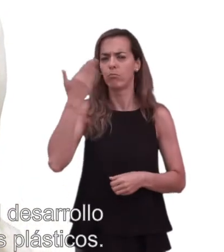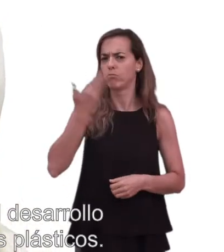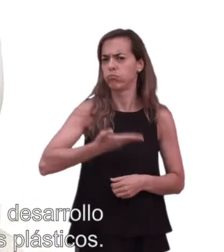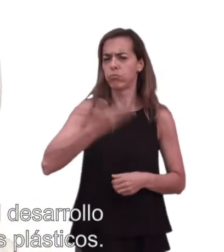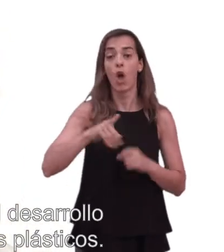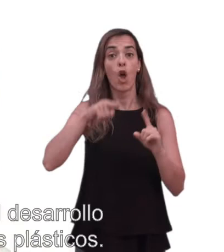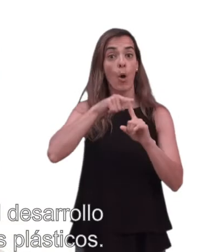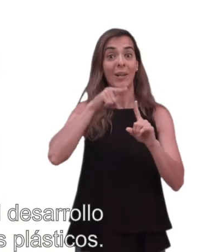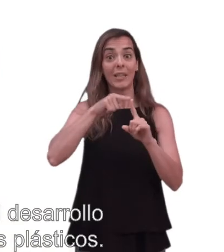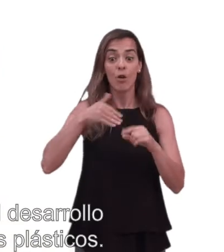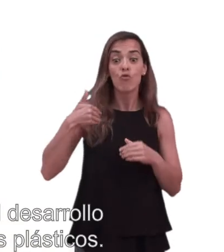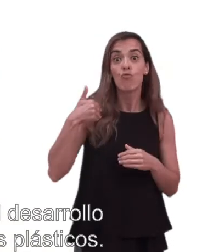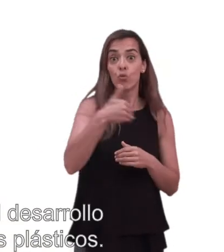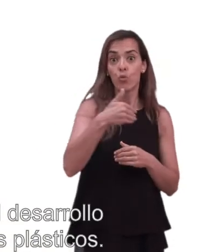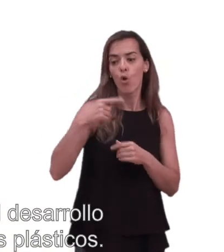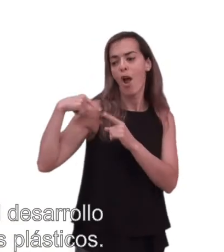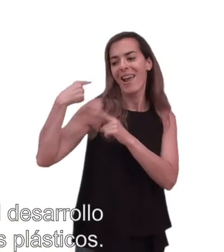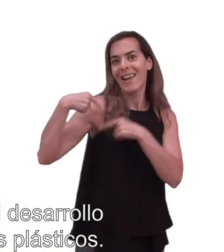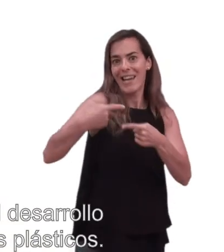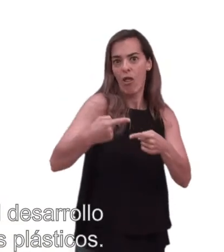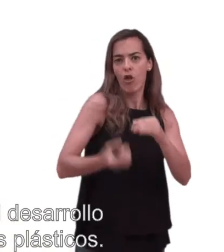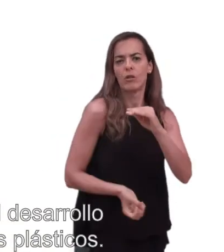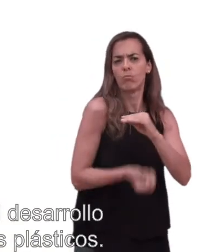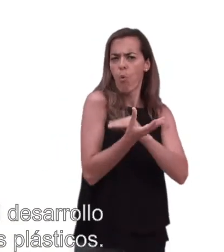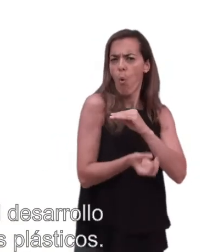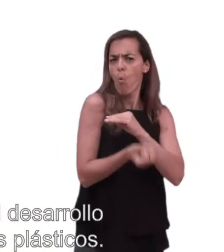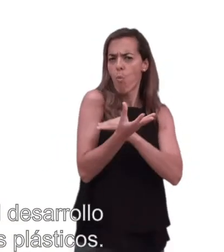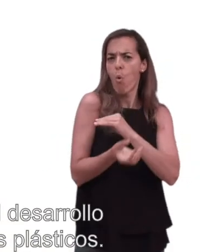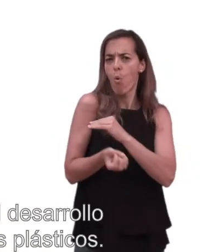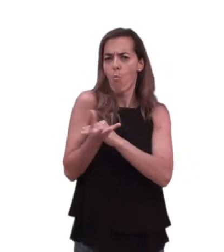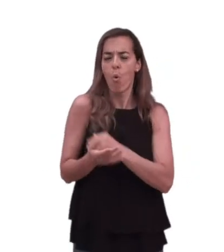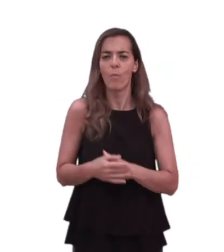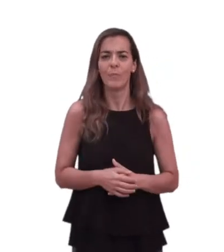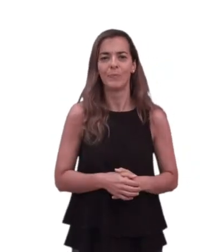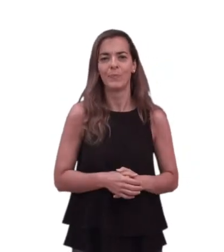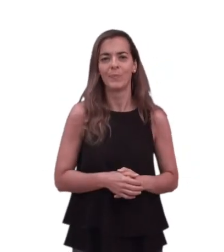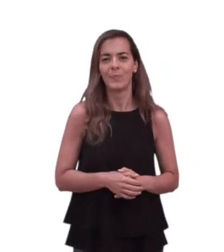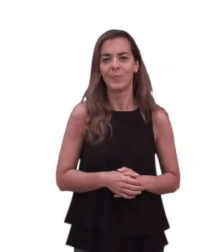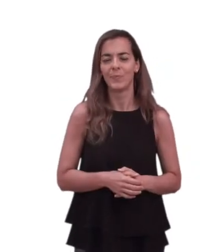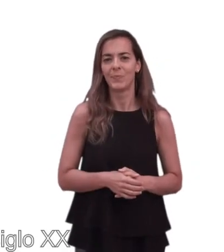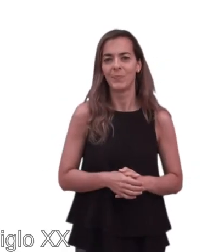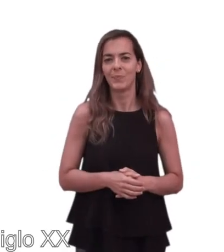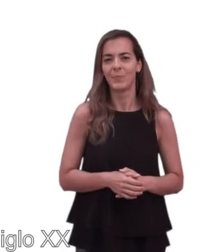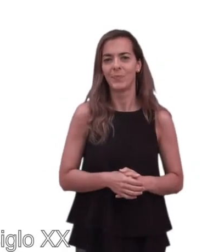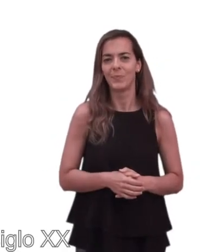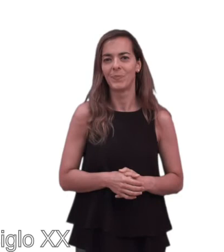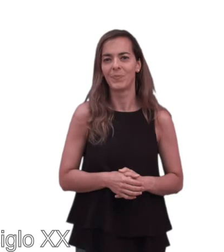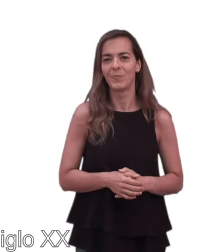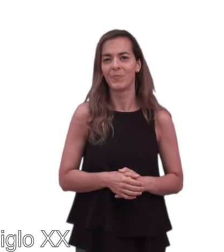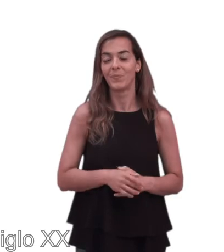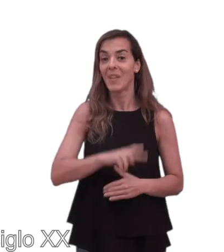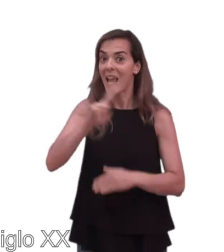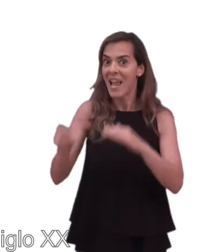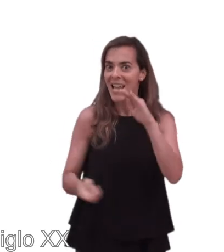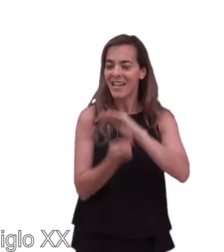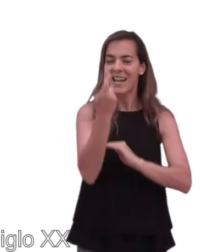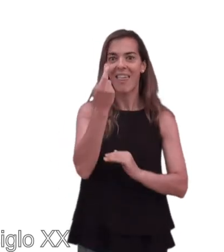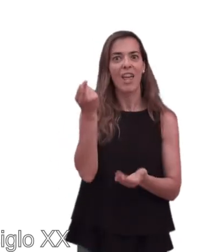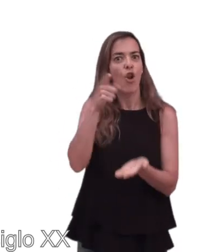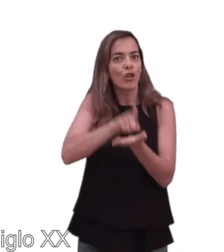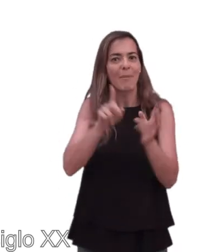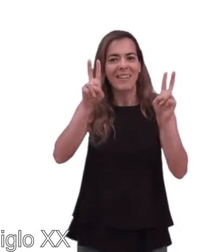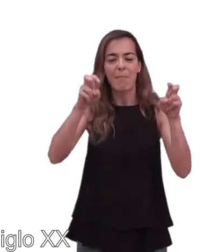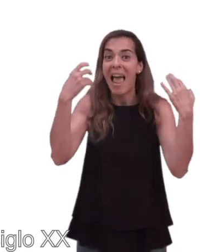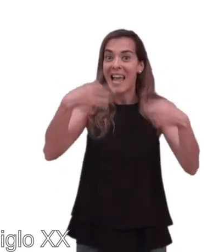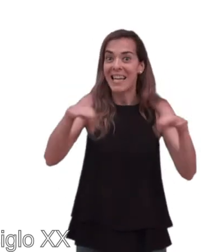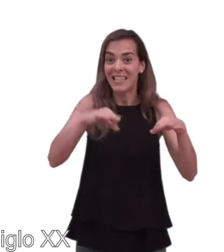el desarrollo de varias generaciones de creadores plásticos. El renacer de lo clásico en la escultura de